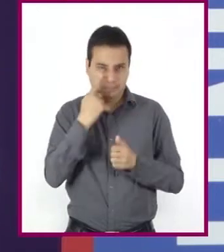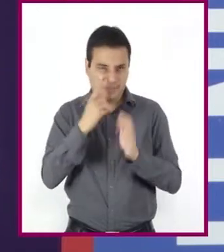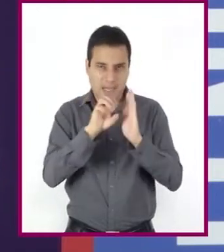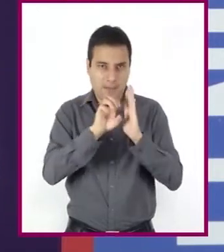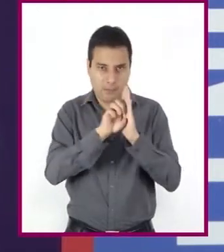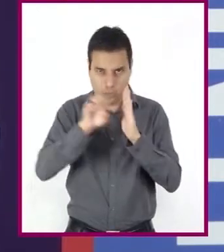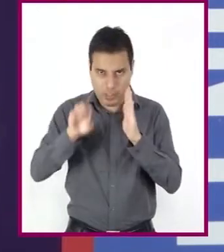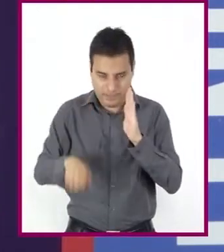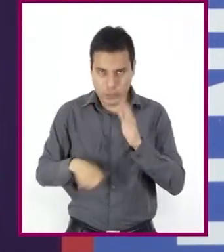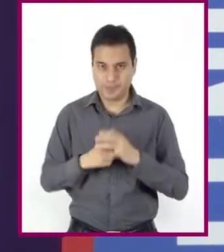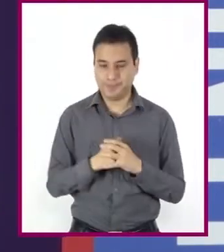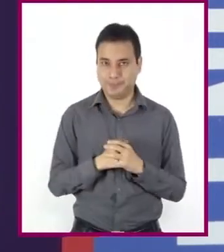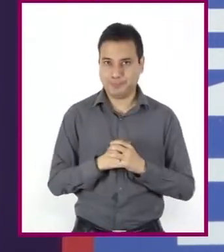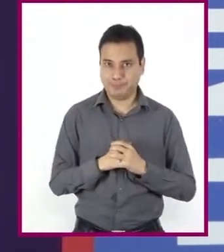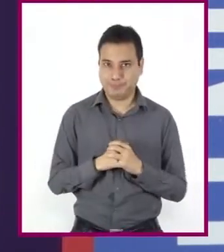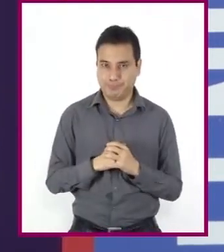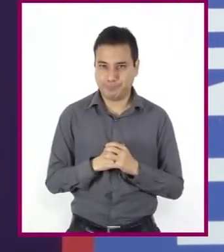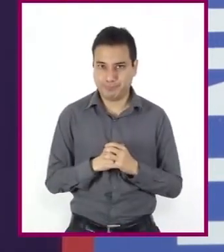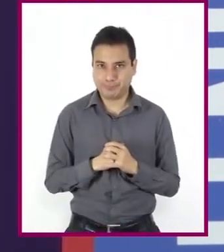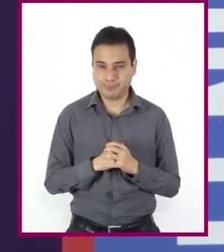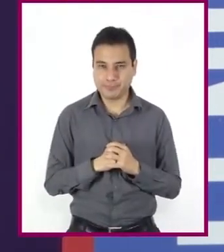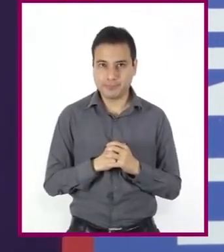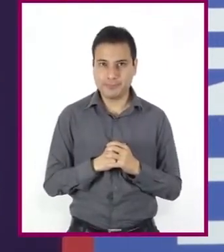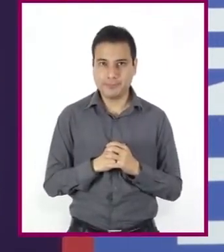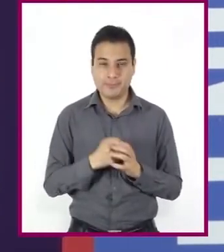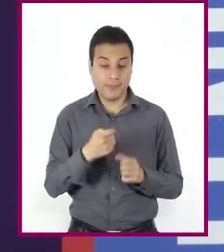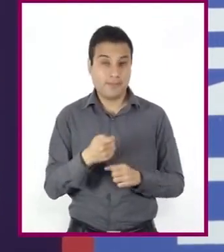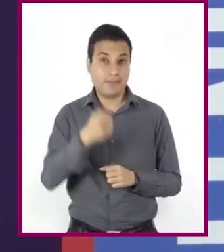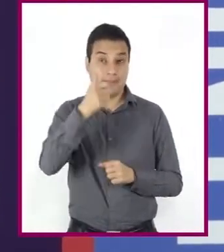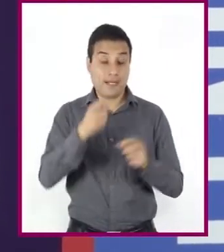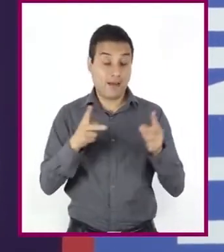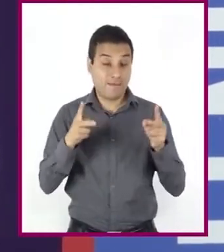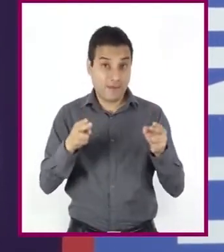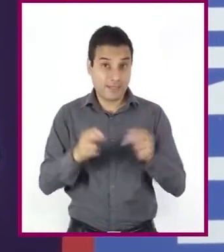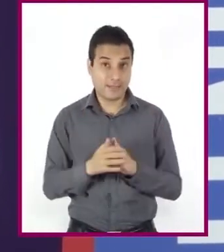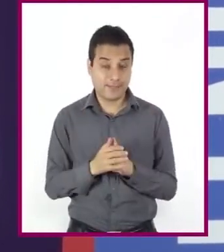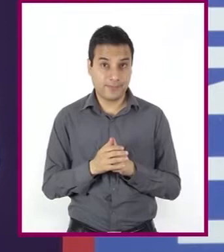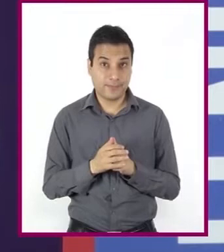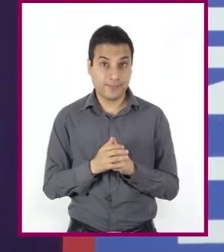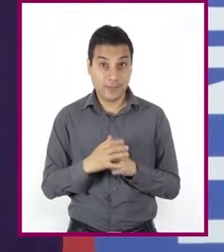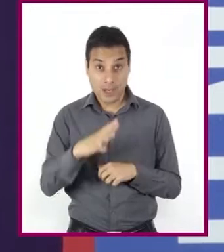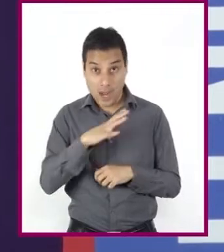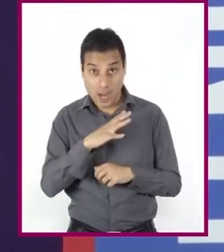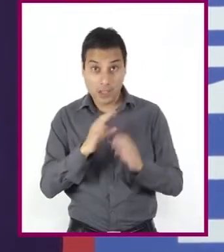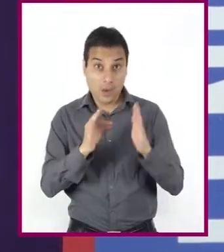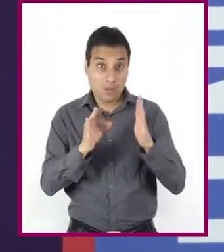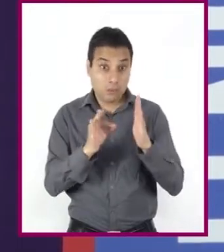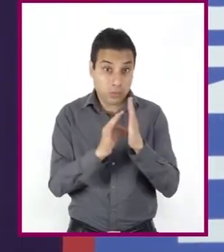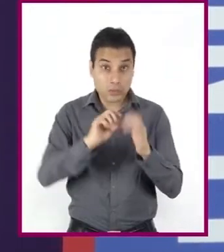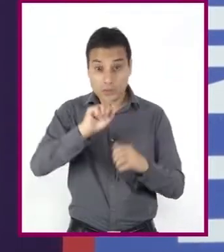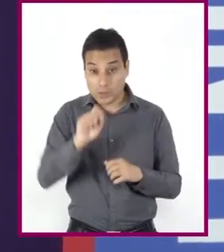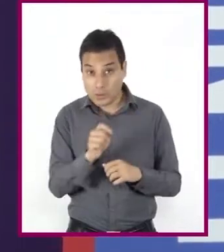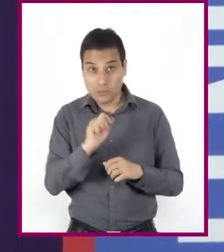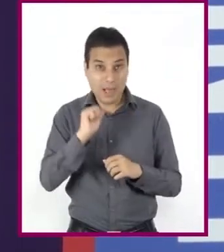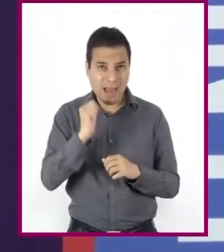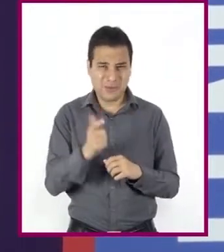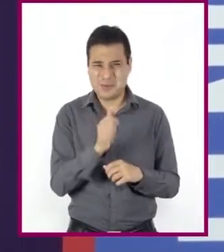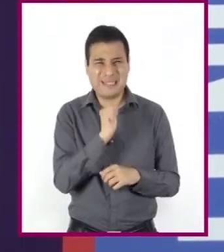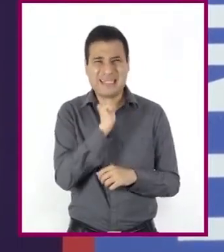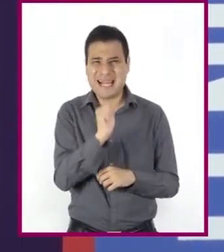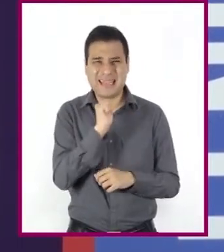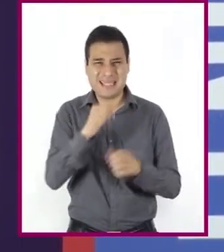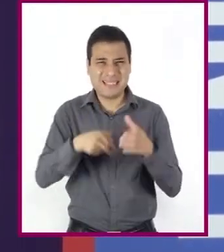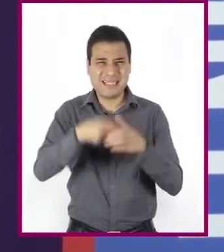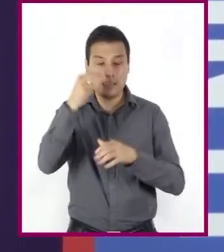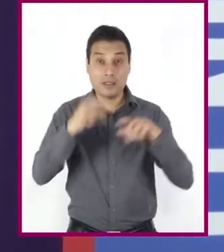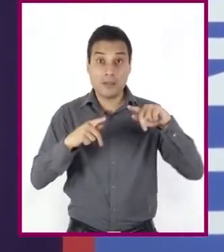ejemplos. En el primer enunciado no se usa ningún signo ni de puntuación ni auxiliar, así que se vuelve